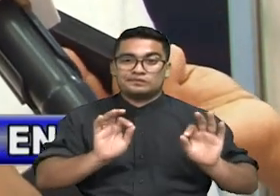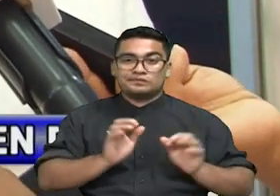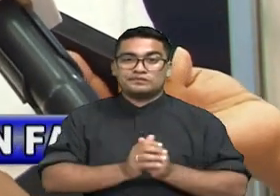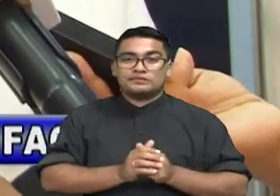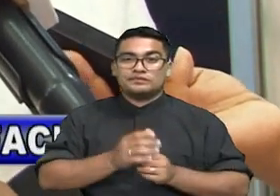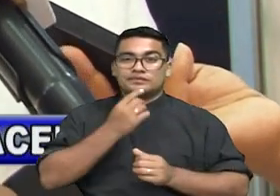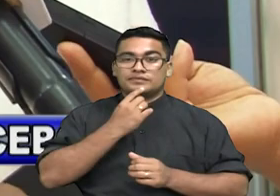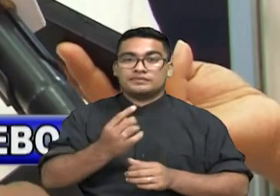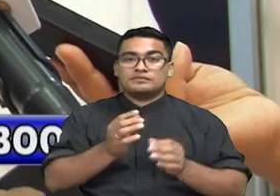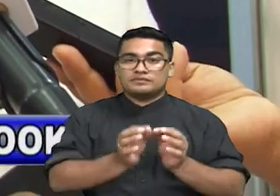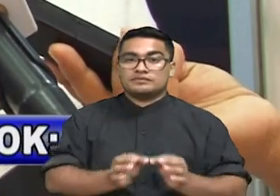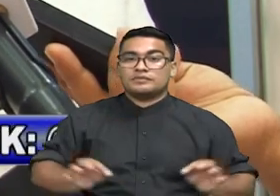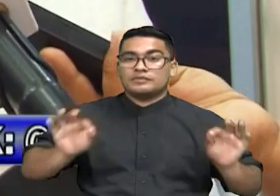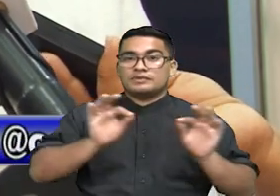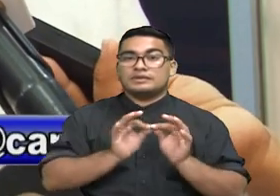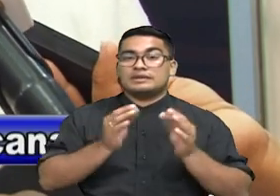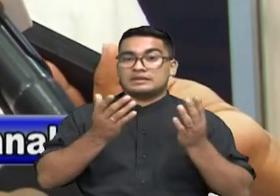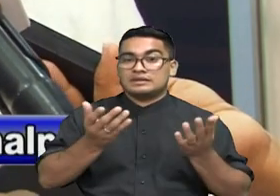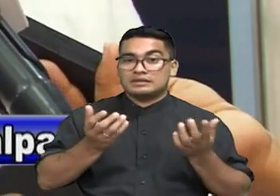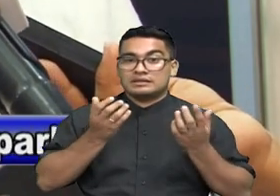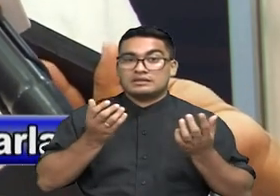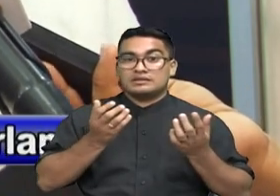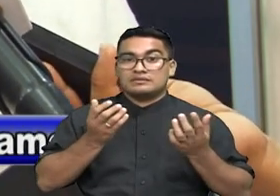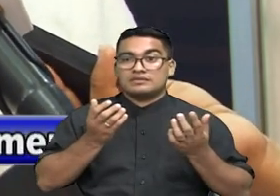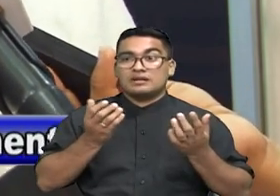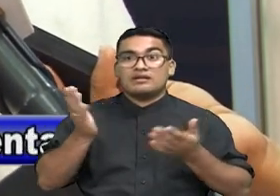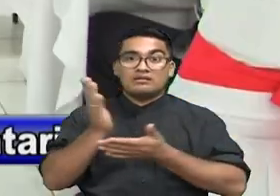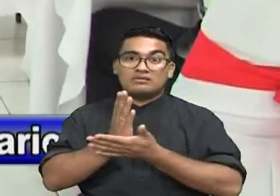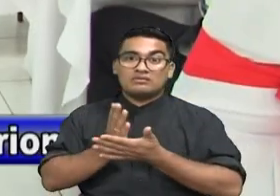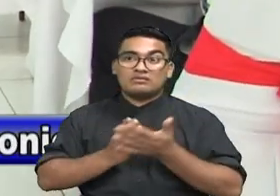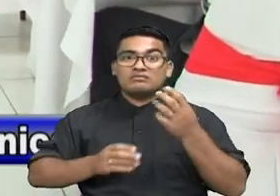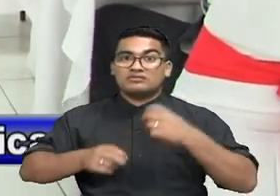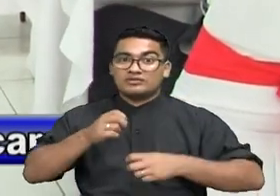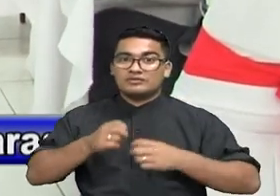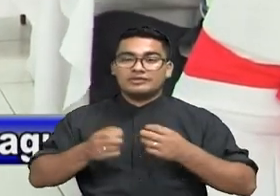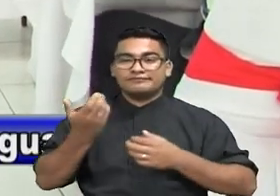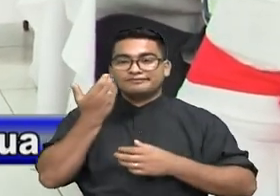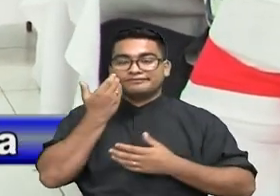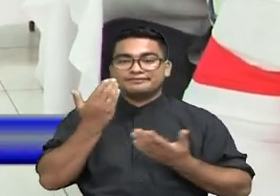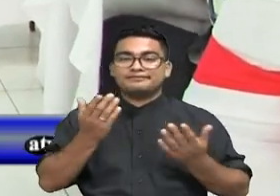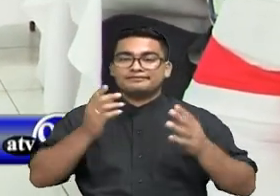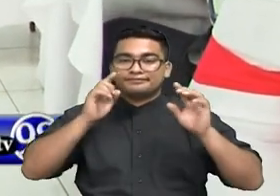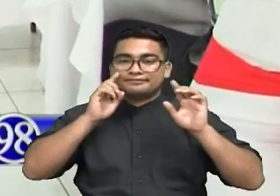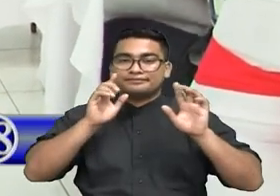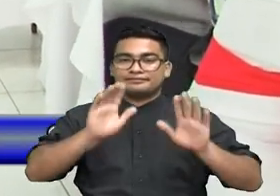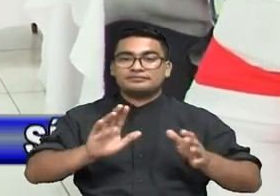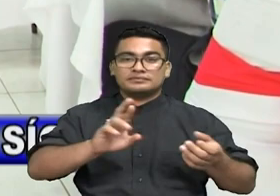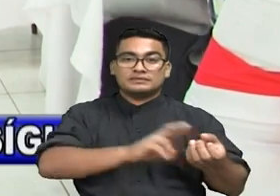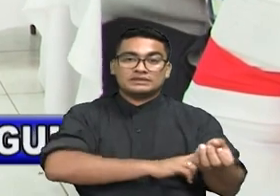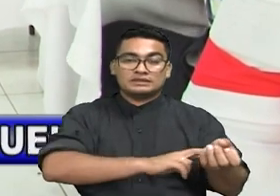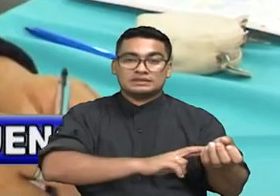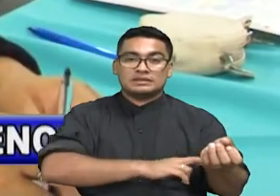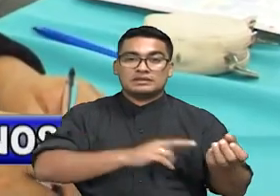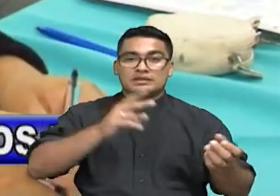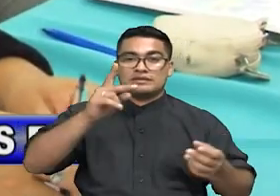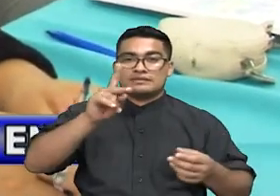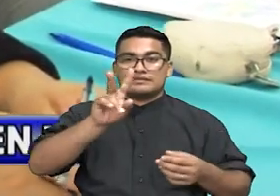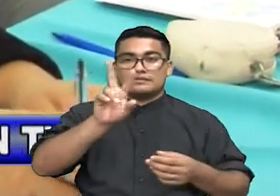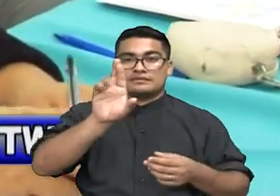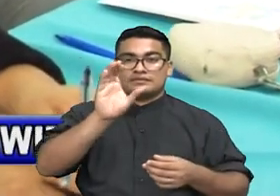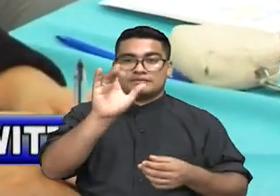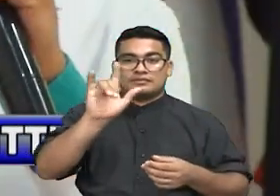los propósitos es tratar de disminuir las complicaciones. La diabetes inducida y la preeclampsia también son parte